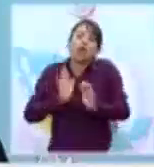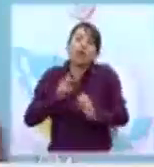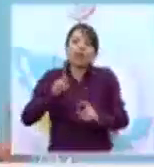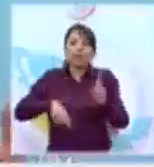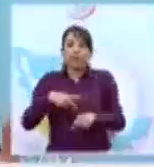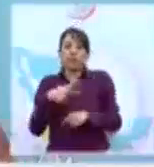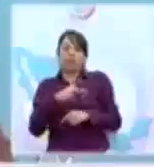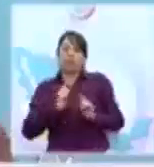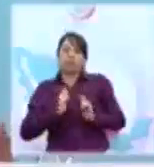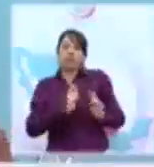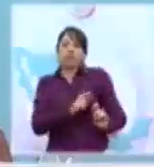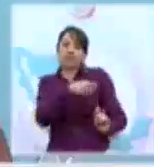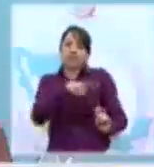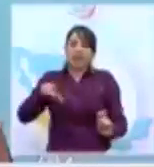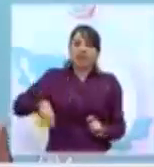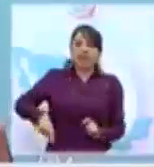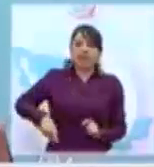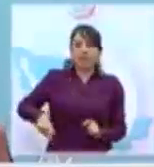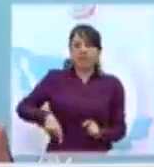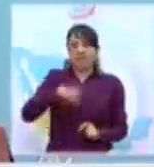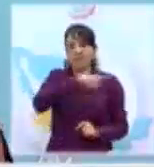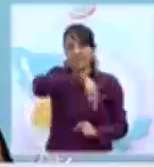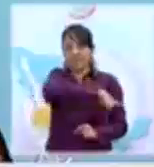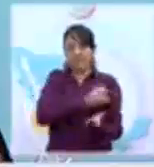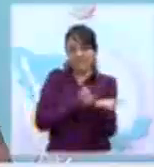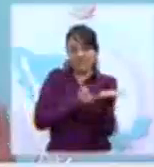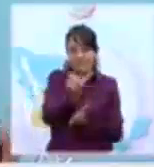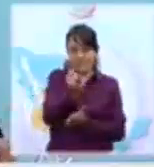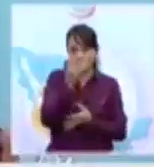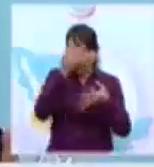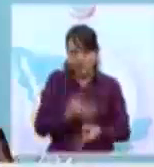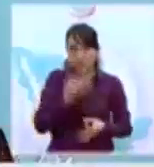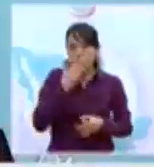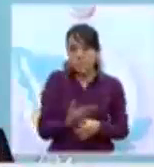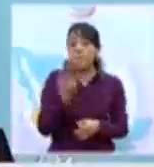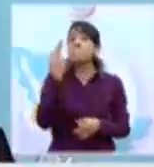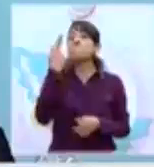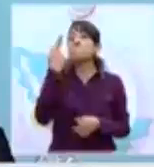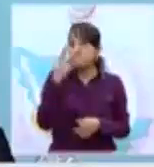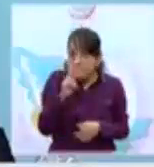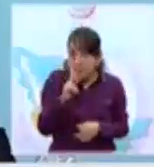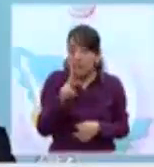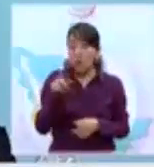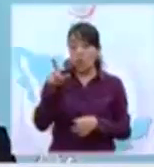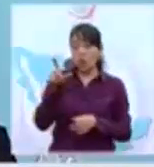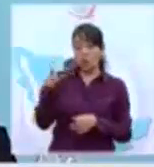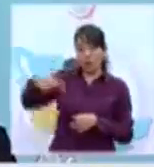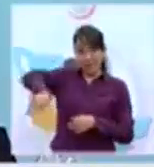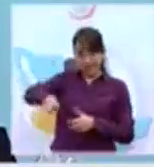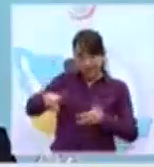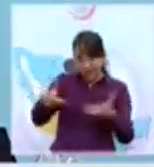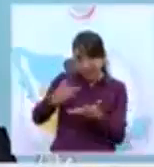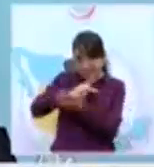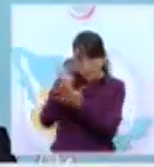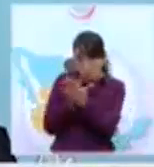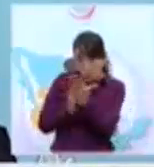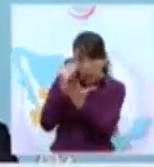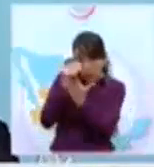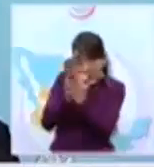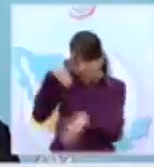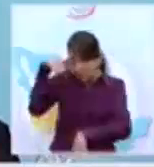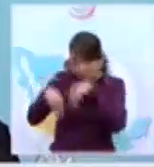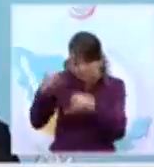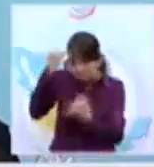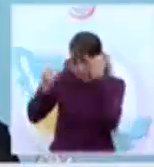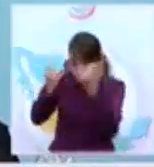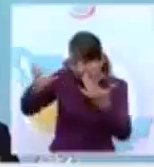cómo llegue a esas conclusiones, pero sí que la rendición de cuentas de los programas se pueda llevar de